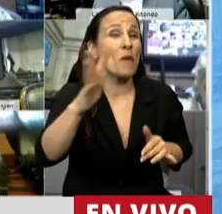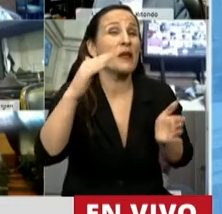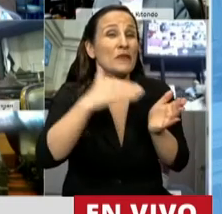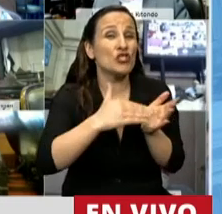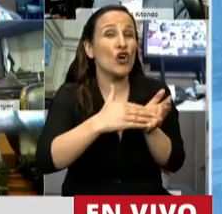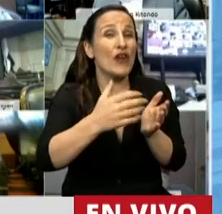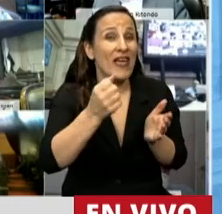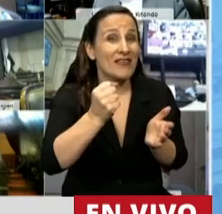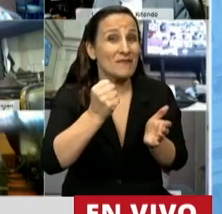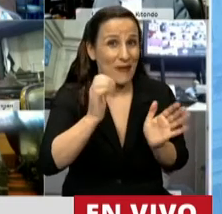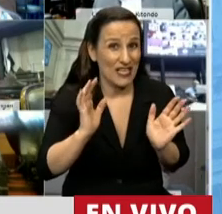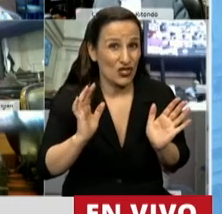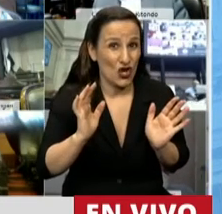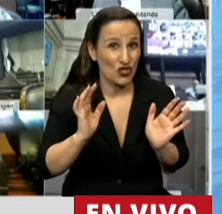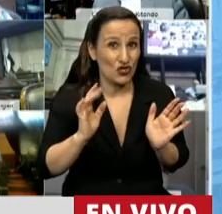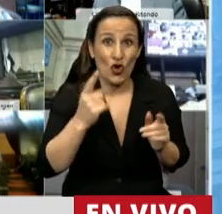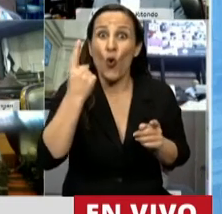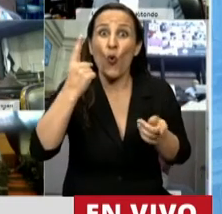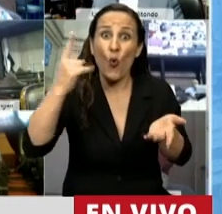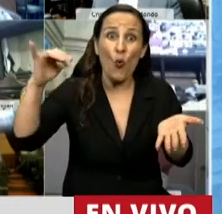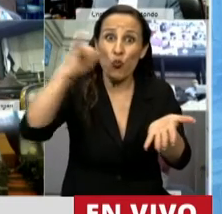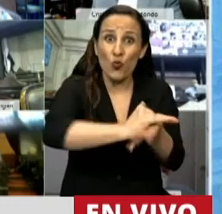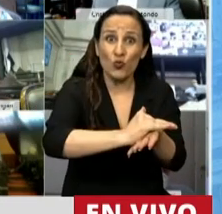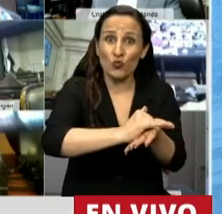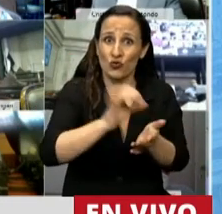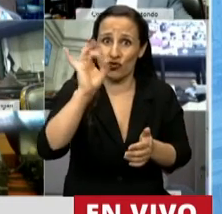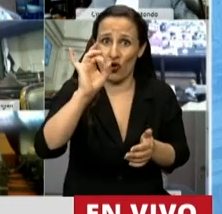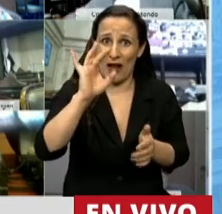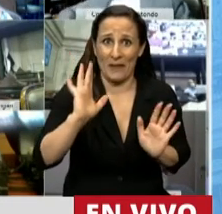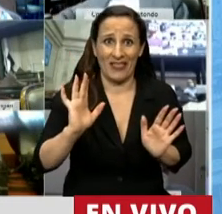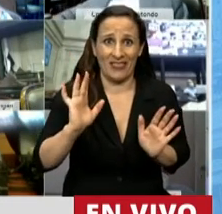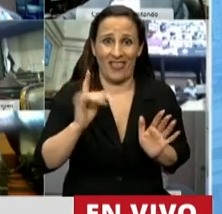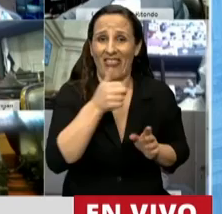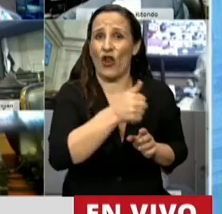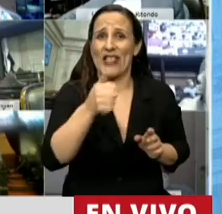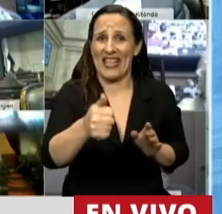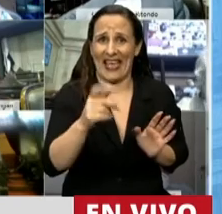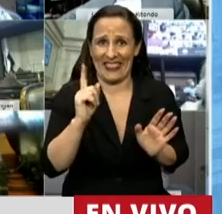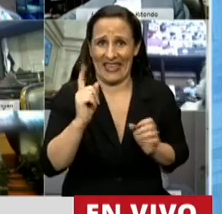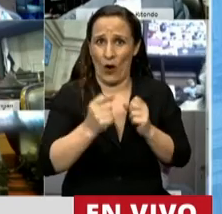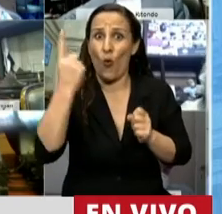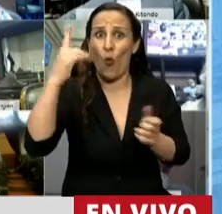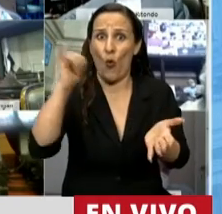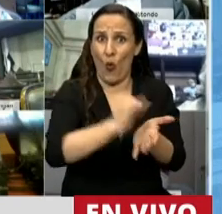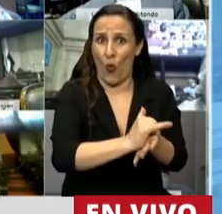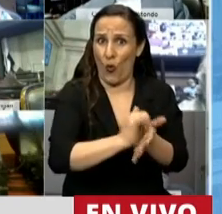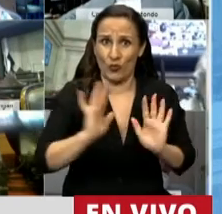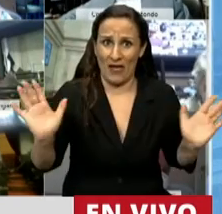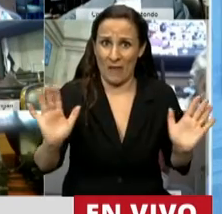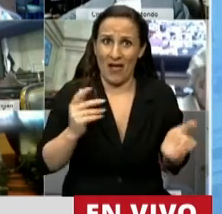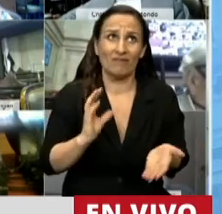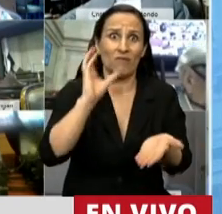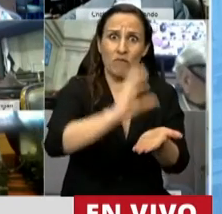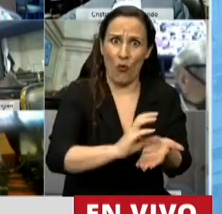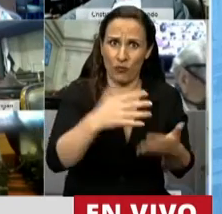pesos, solamente una pista para que aterrice un solo avión de Aerolíneas Argentinas. La verdad que tenemos